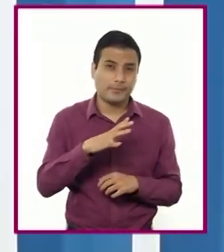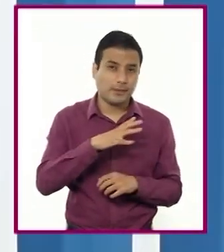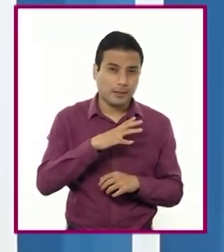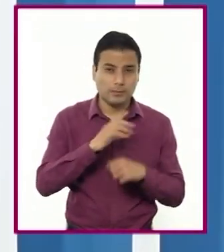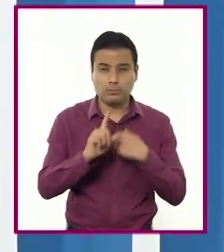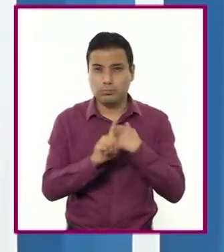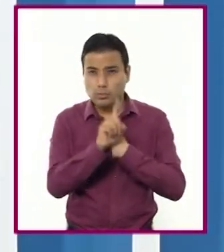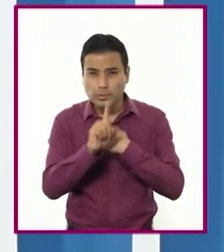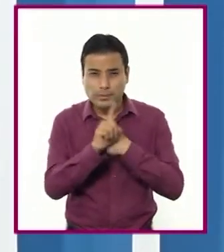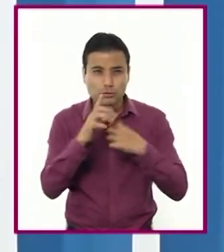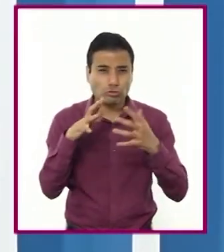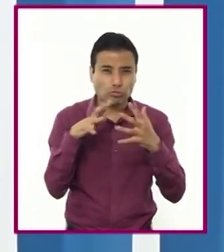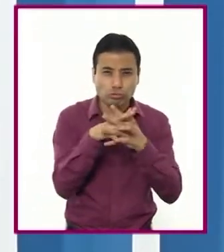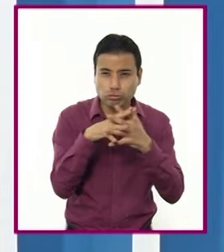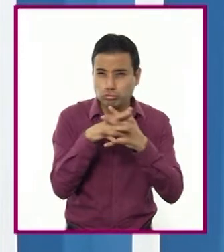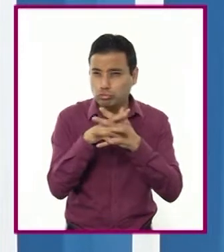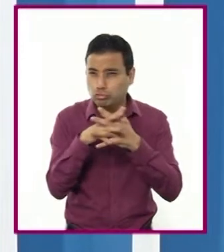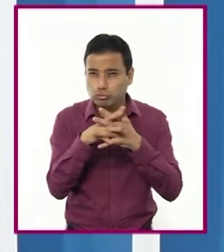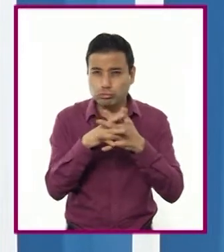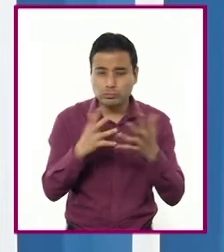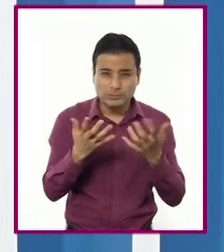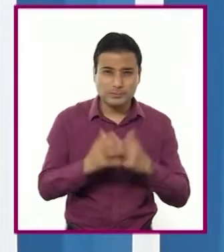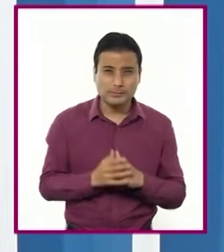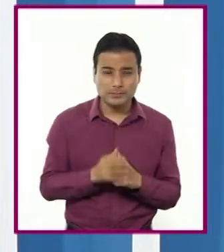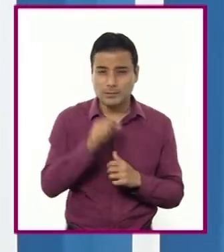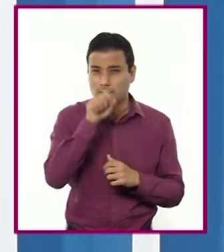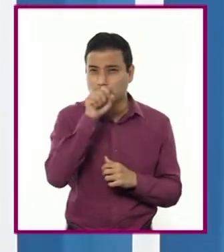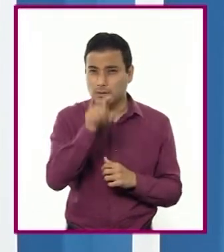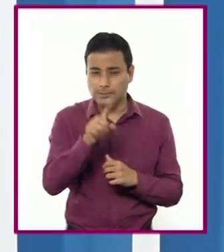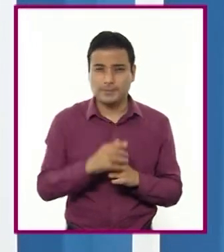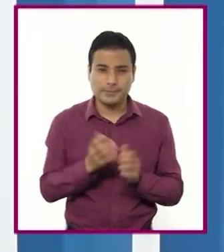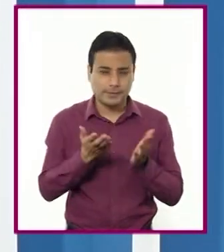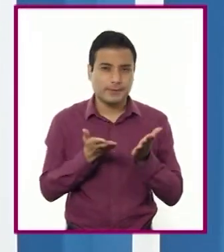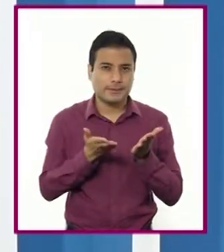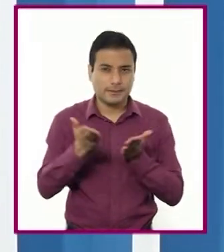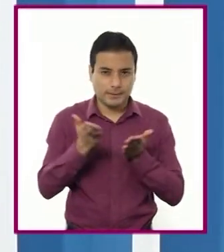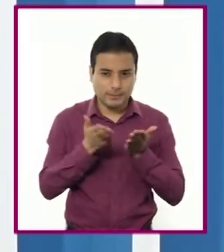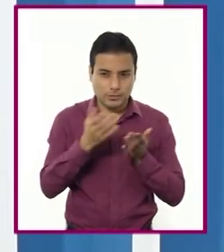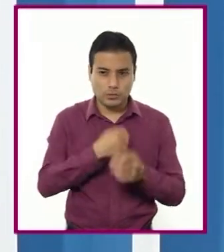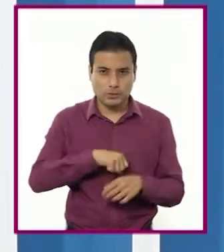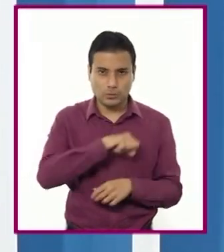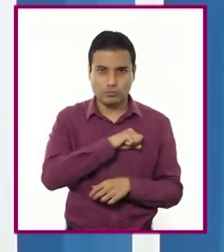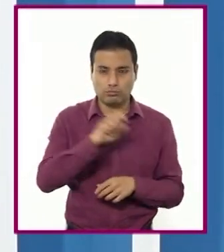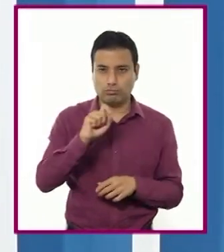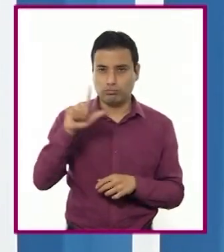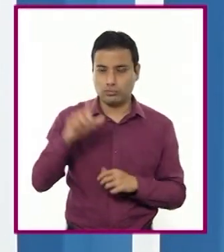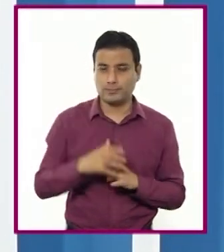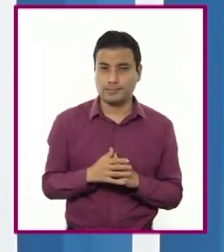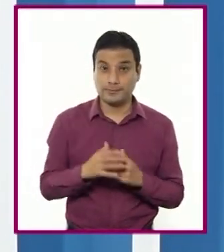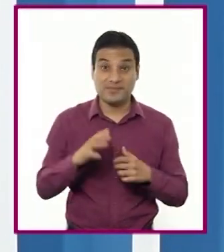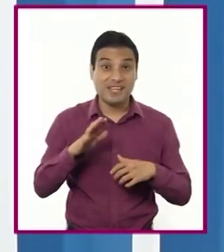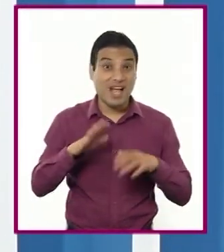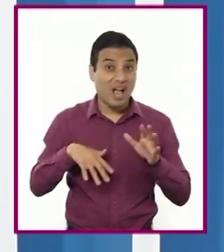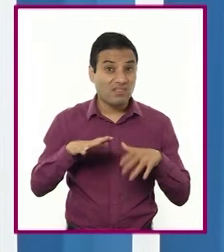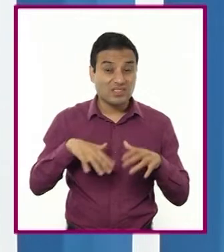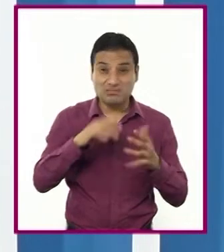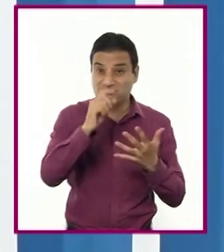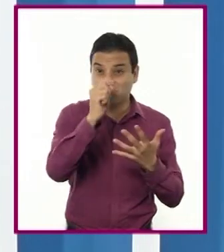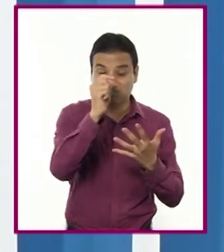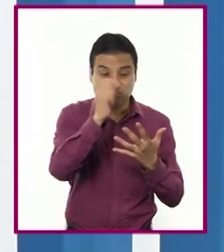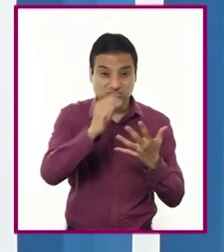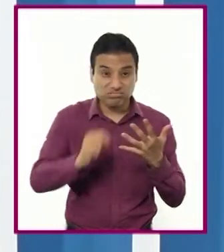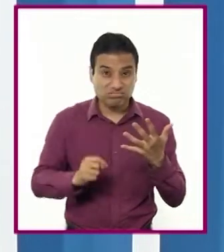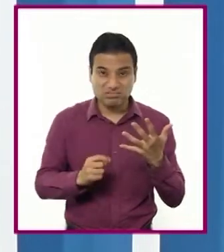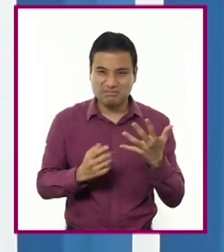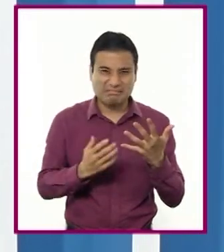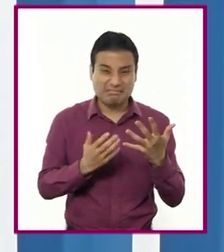conflictos armados en el lugar donde viven y el acceso a servicios de salud de calidad. Muchas veces estas condiciones no son